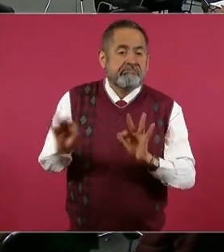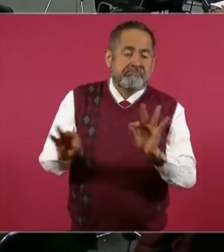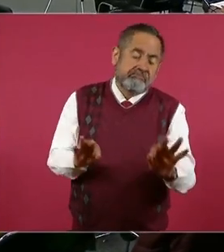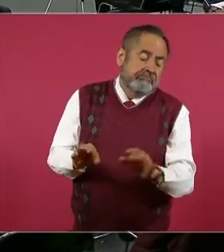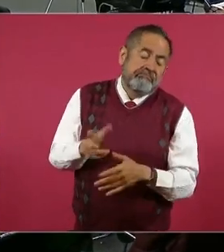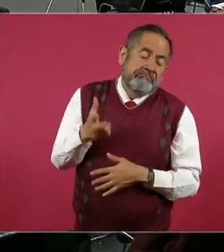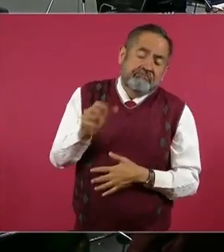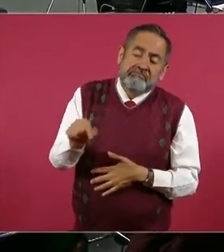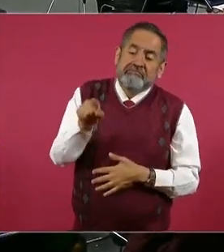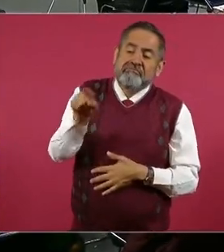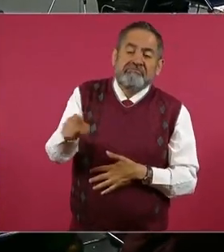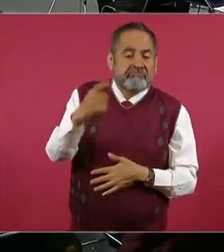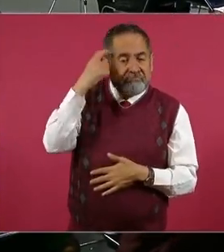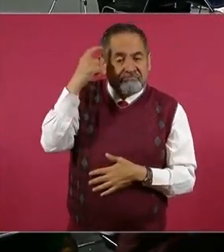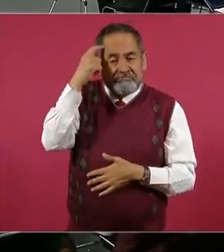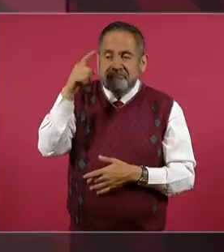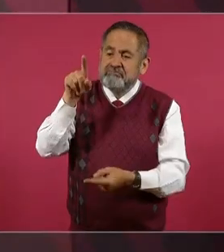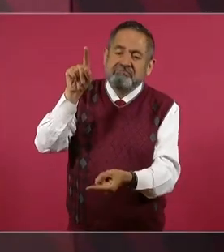clases gobernantes,